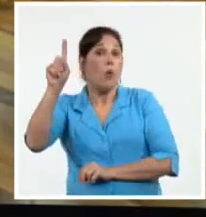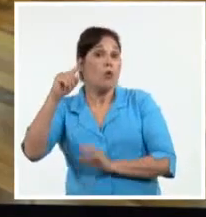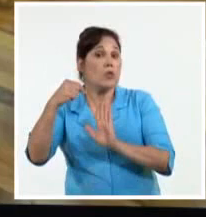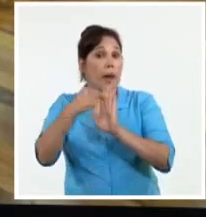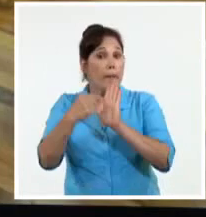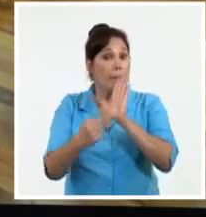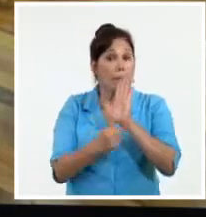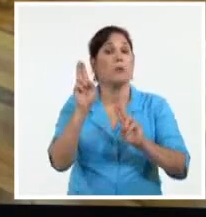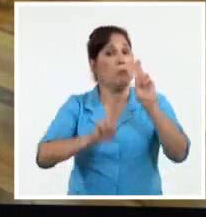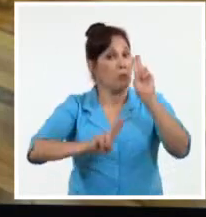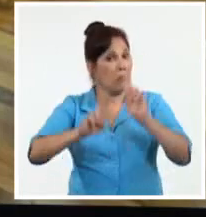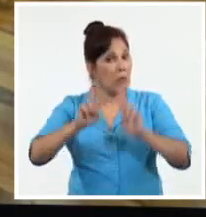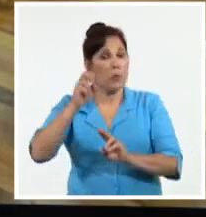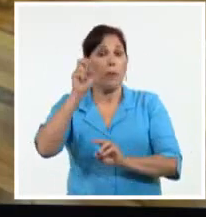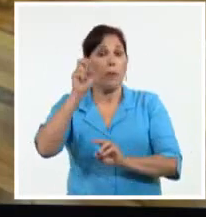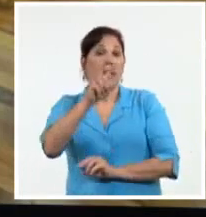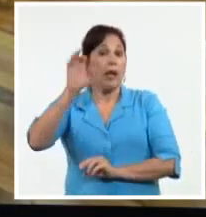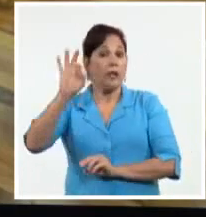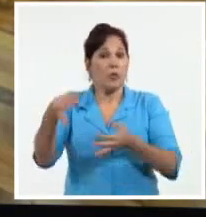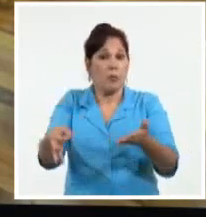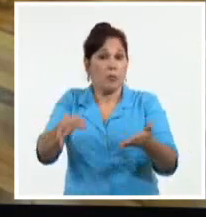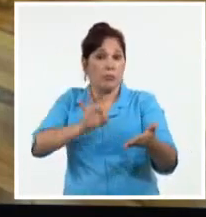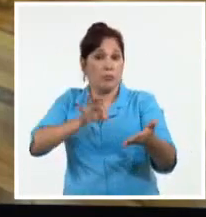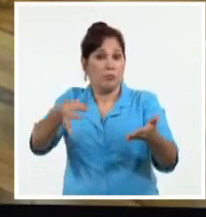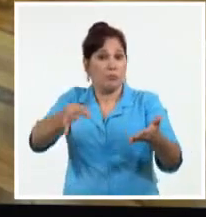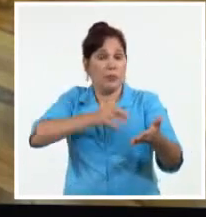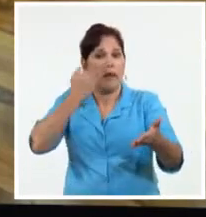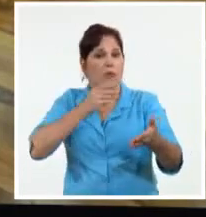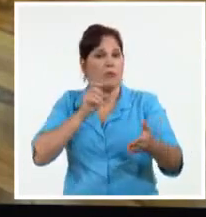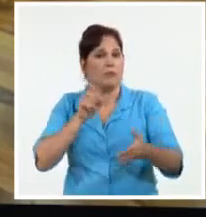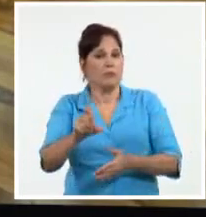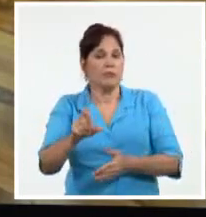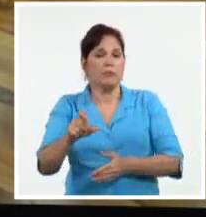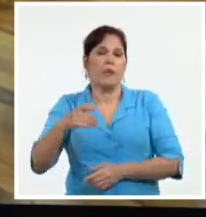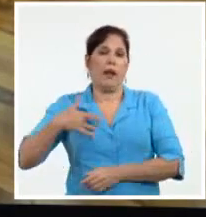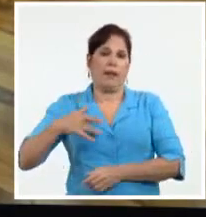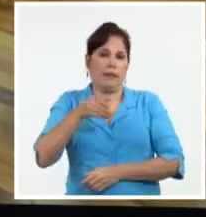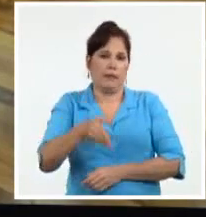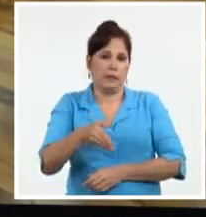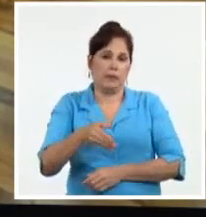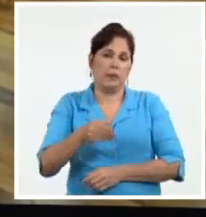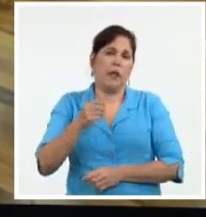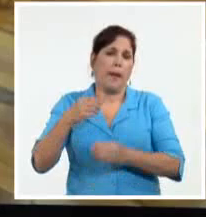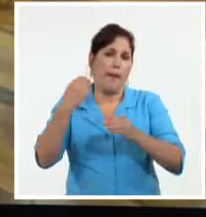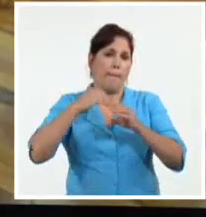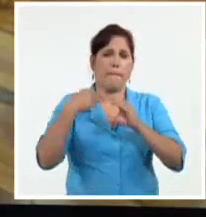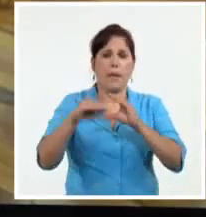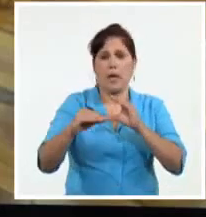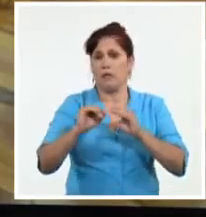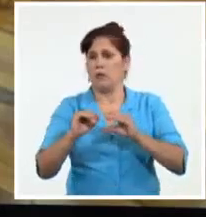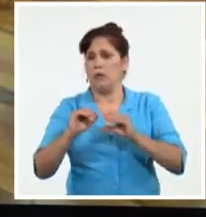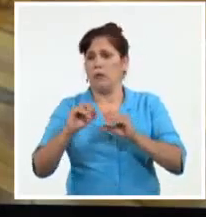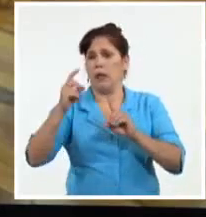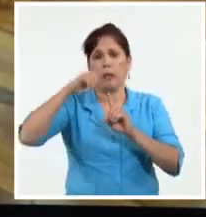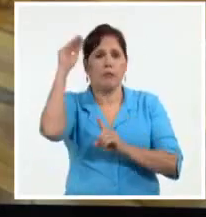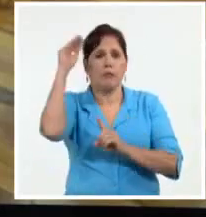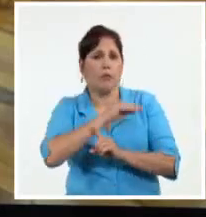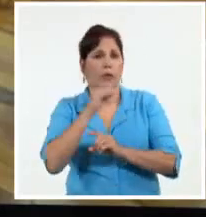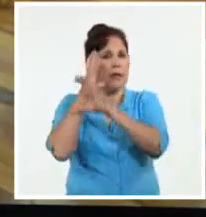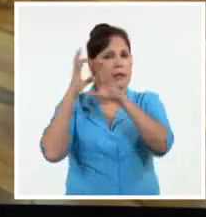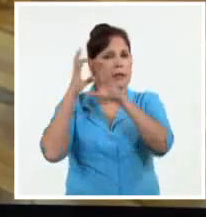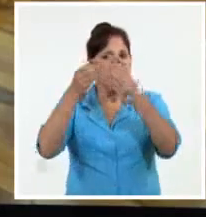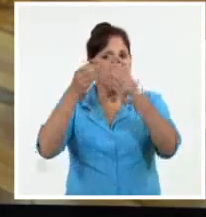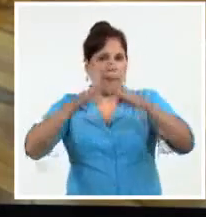puntos que conforman las 28 páginas de la Declaración Final de Buenos Aires. Migración, ciencia, tecnología,